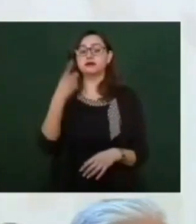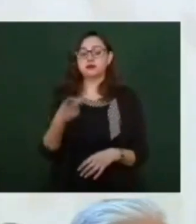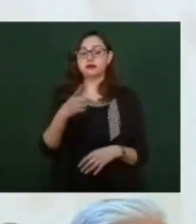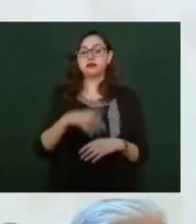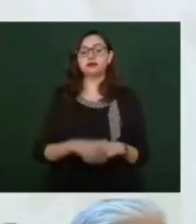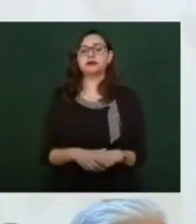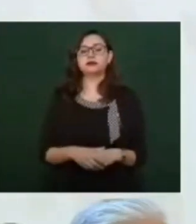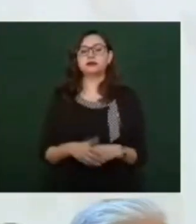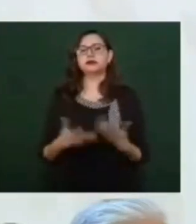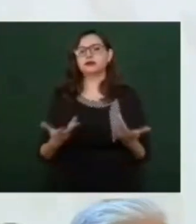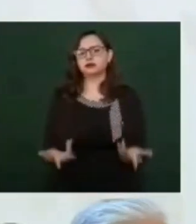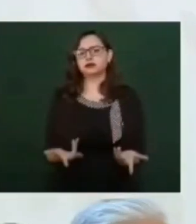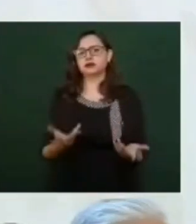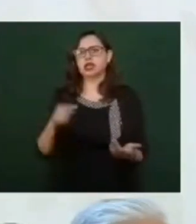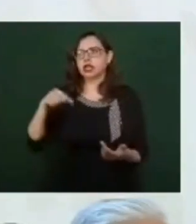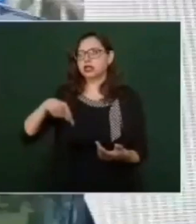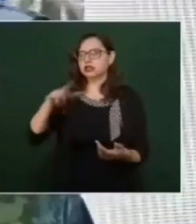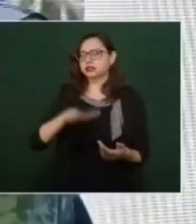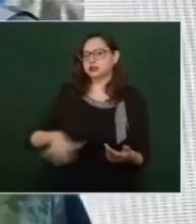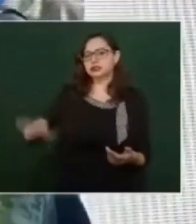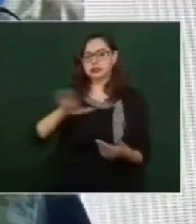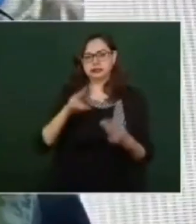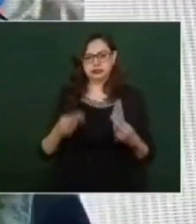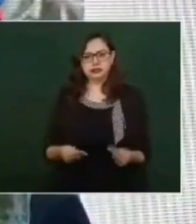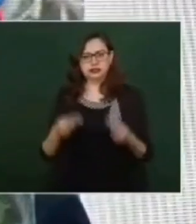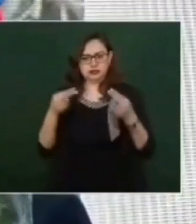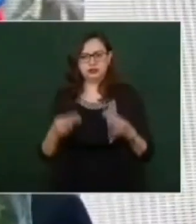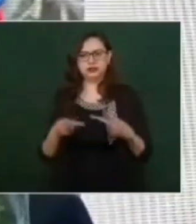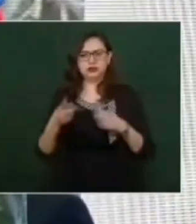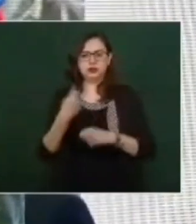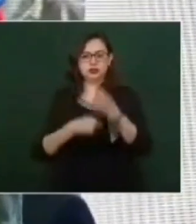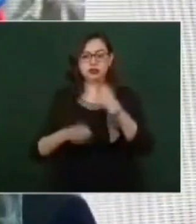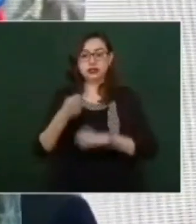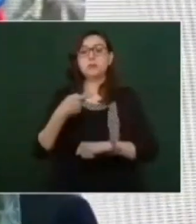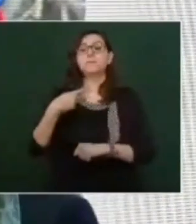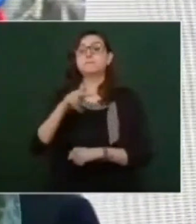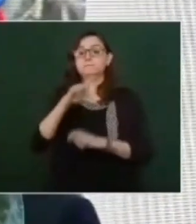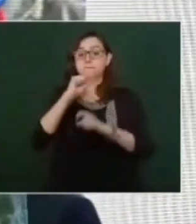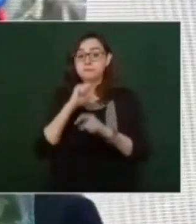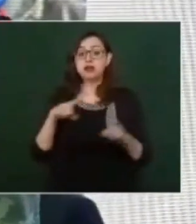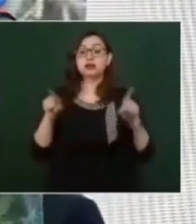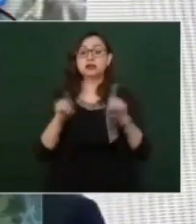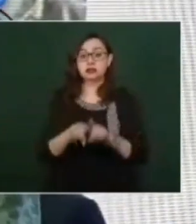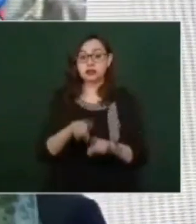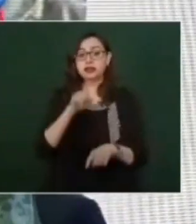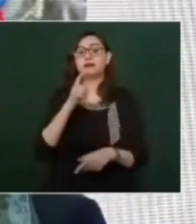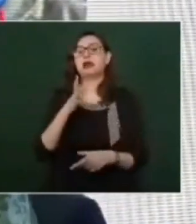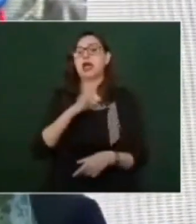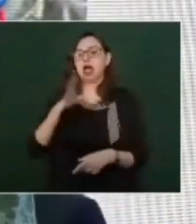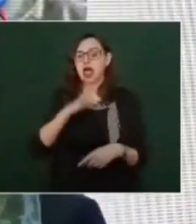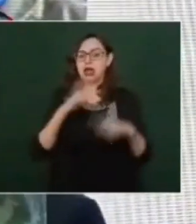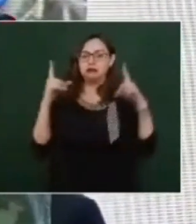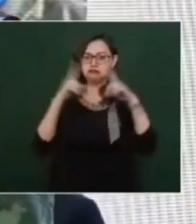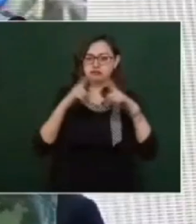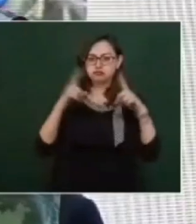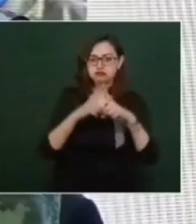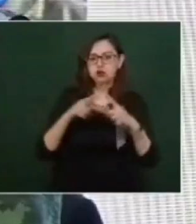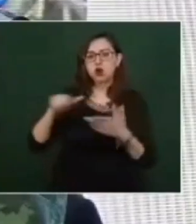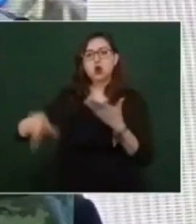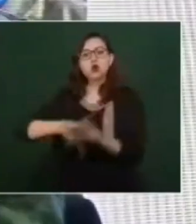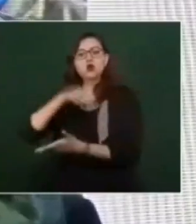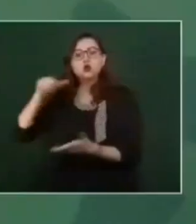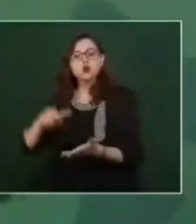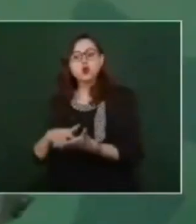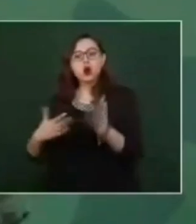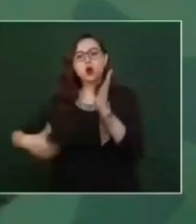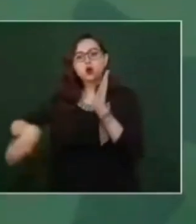particular de esta zona comercial no solamente se trata de negocios, también tenemos por primera vez desde capillas, zonas de lactancia,